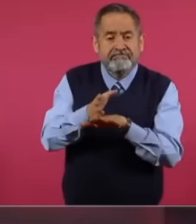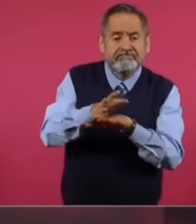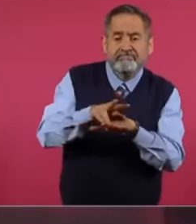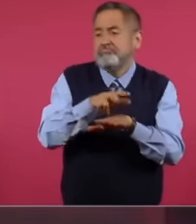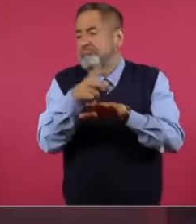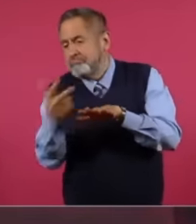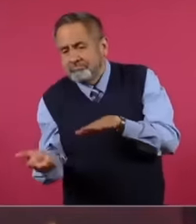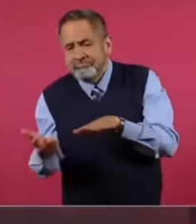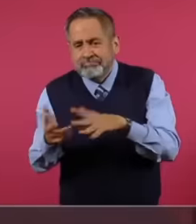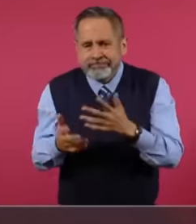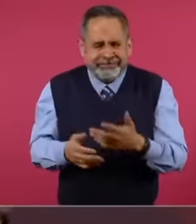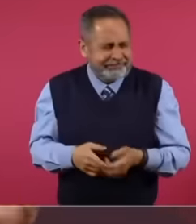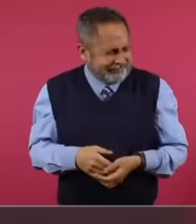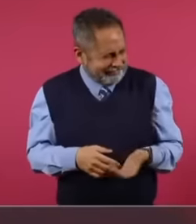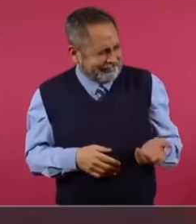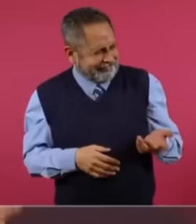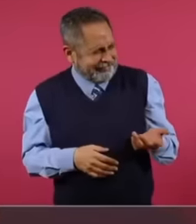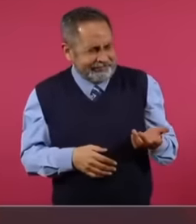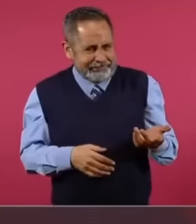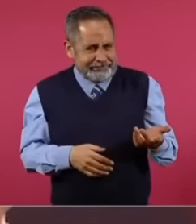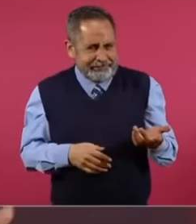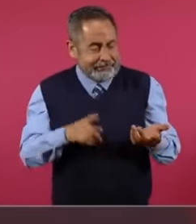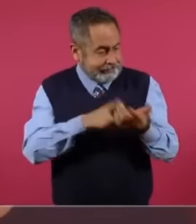¿no? Yo cuando vi eso